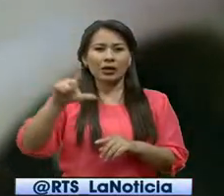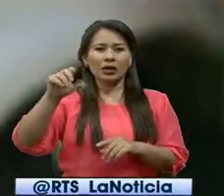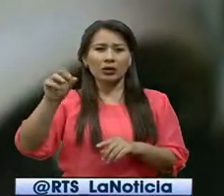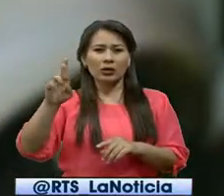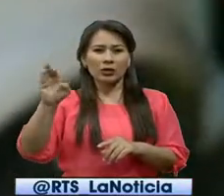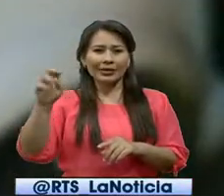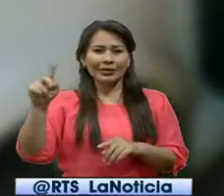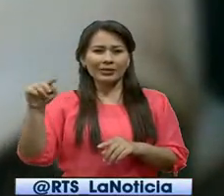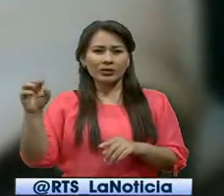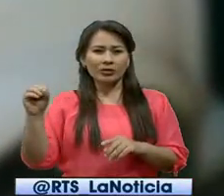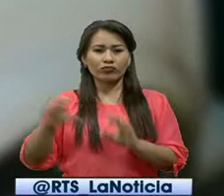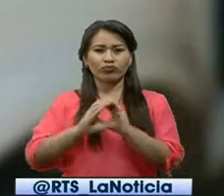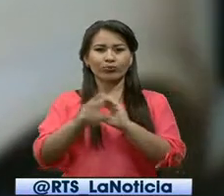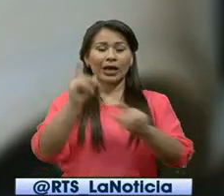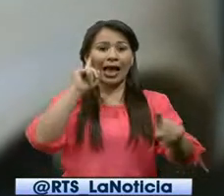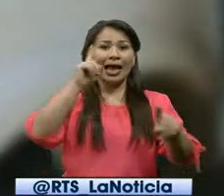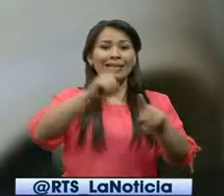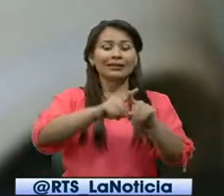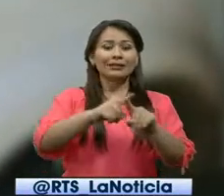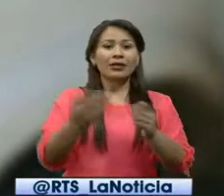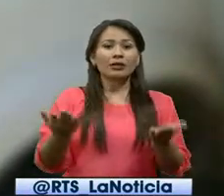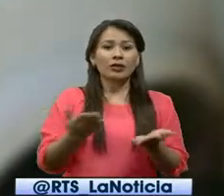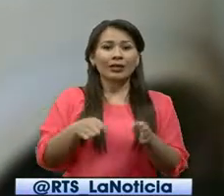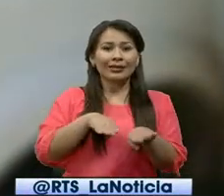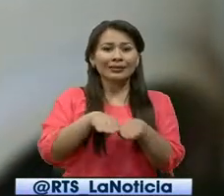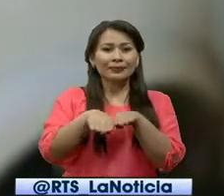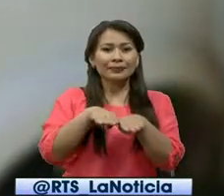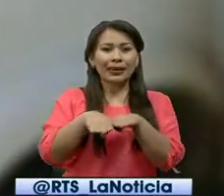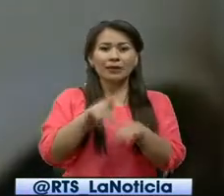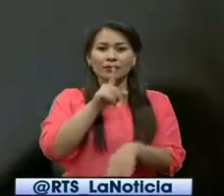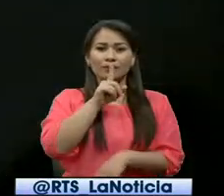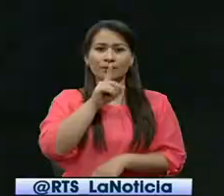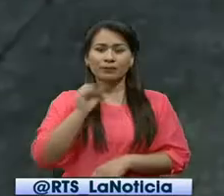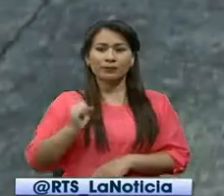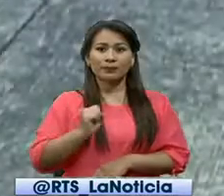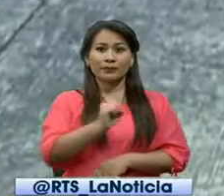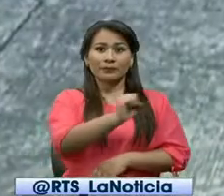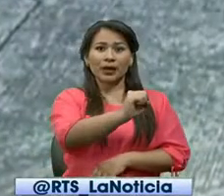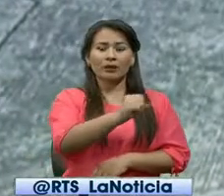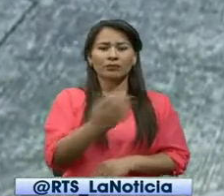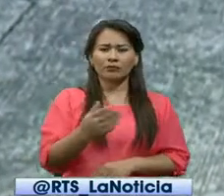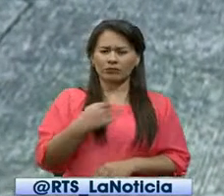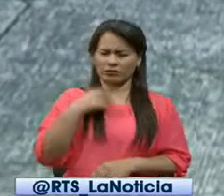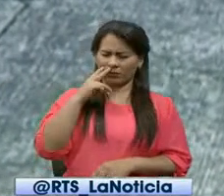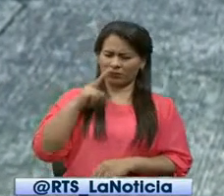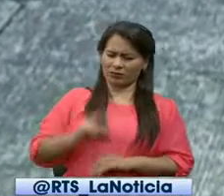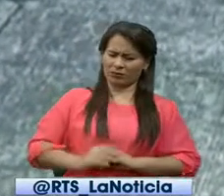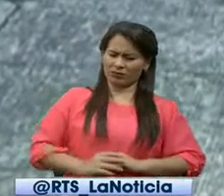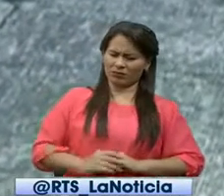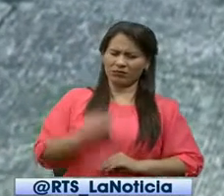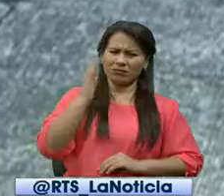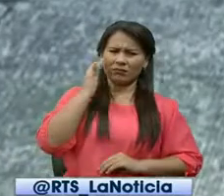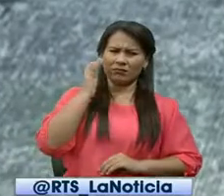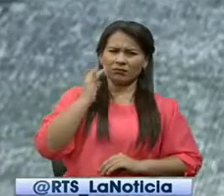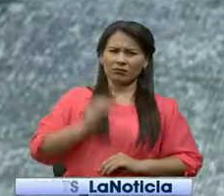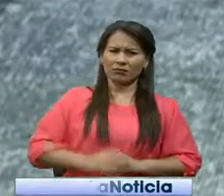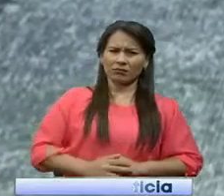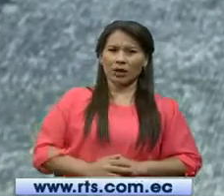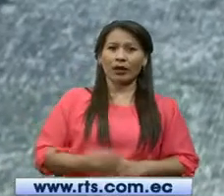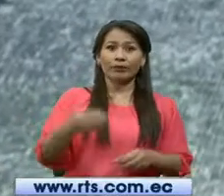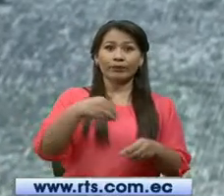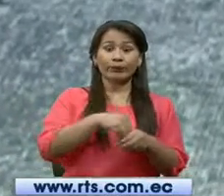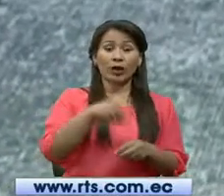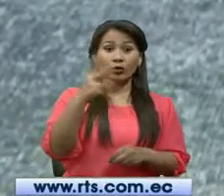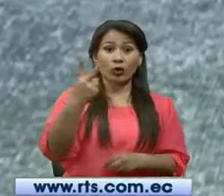la actitud poco colaboradora puso en alerta a los uniformados del Grupo Especial Móvil Antinarcóticos, que se encontraron en dos